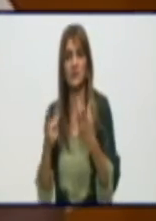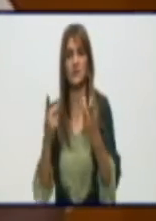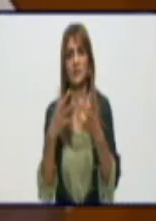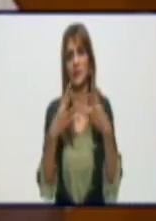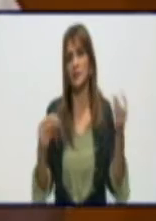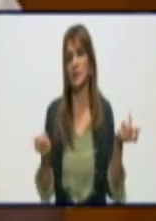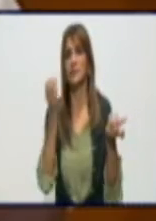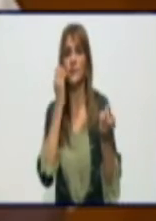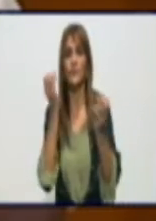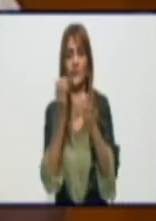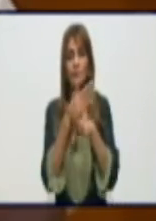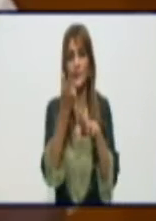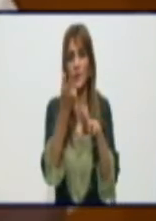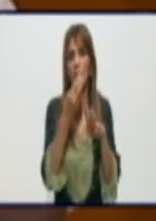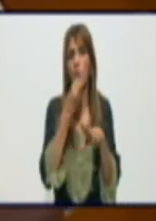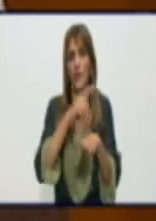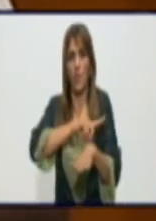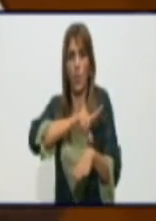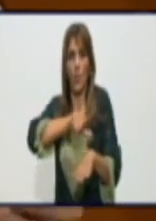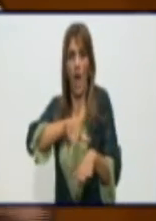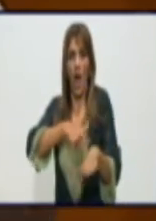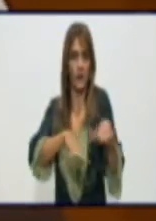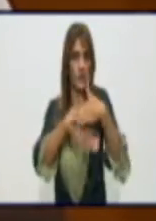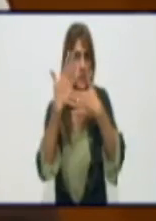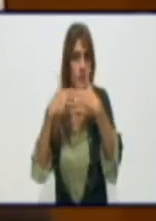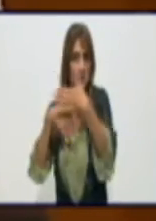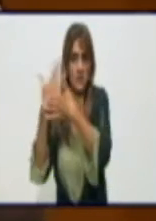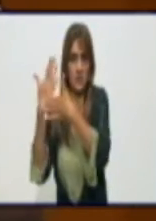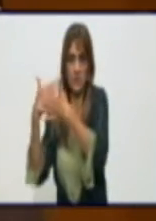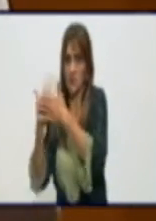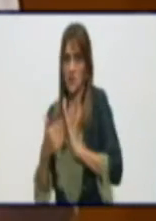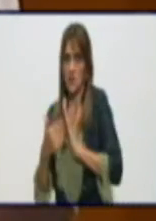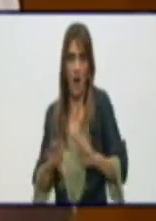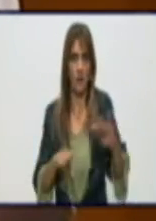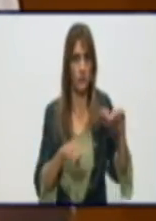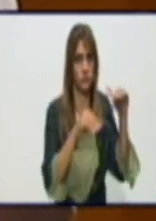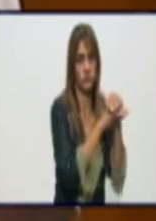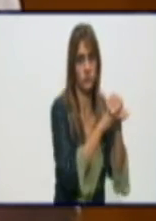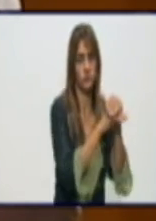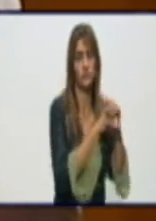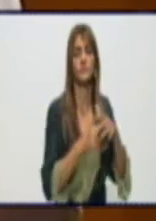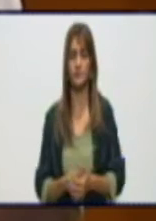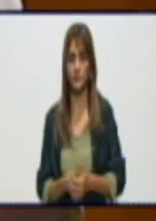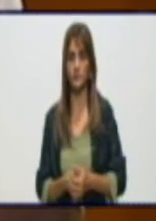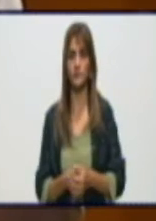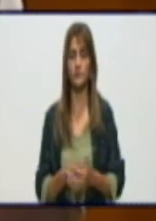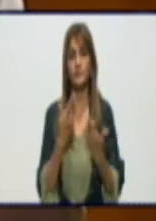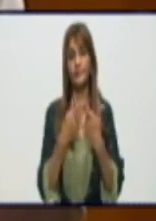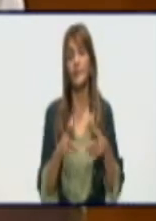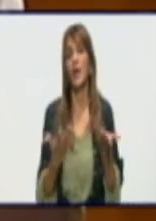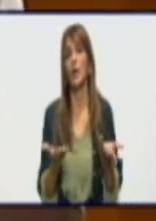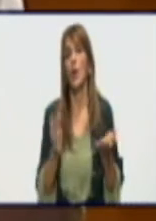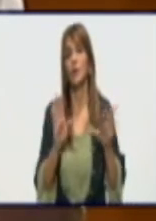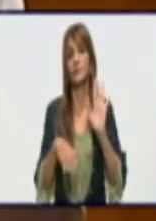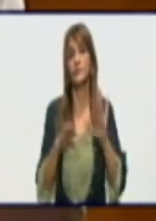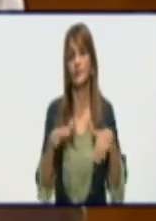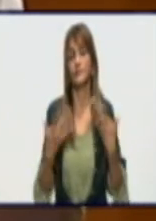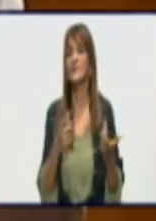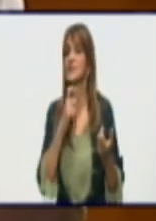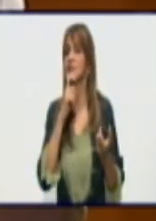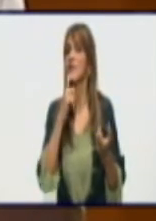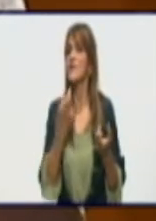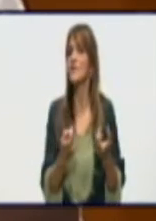que es. Como explicaba anteriormente, por el tema quizás burocrático, a veces se le hacía difícil que le llegara el producto al pueblo,